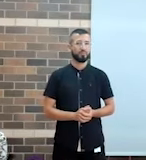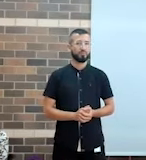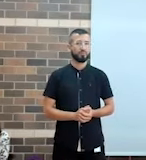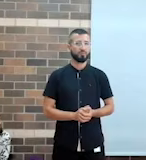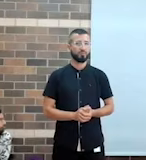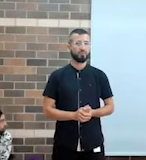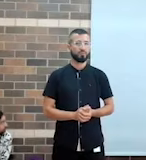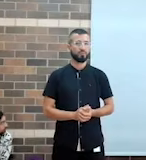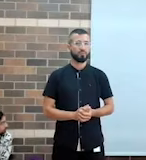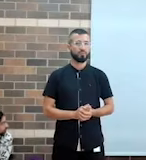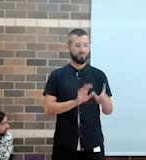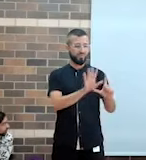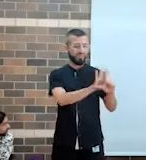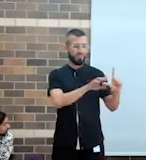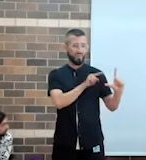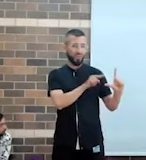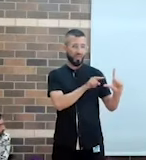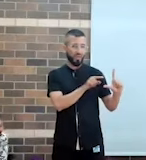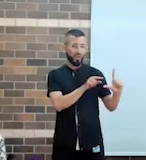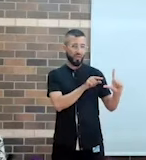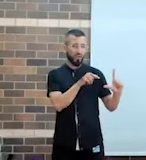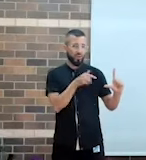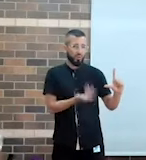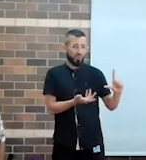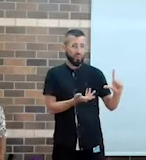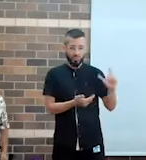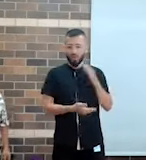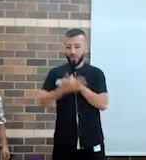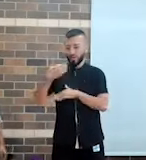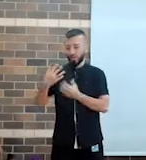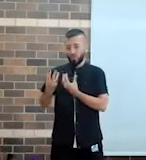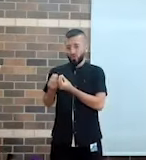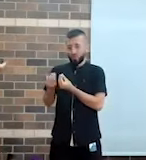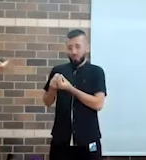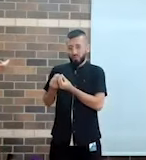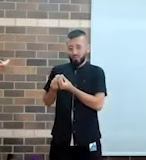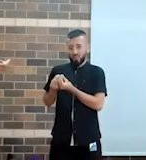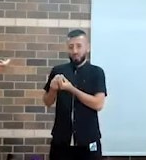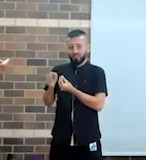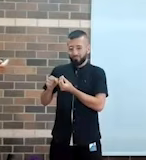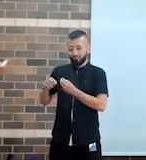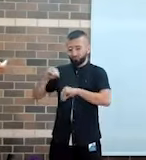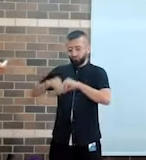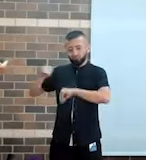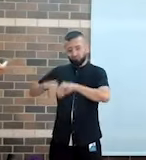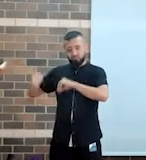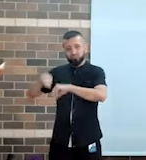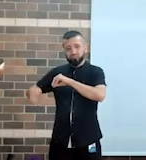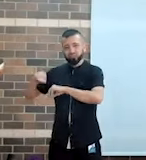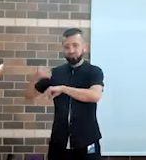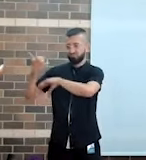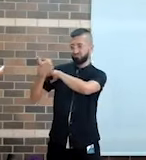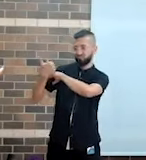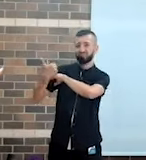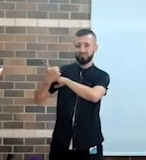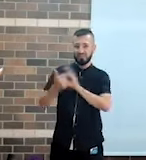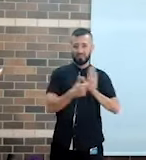se han trabajado en este ejercicio de las juntanzas. Eh, Voy a